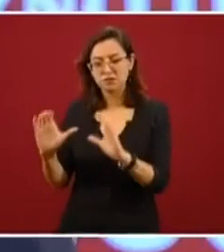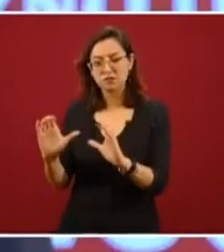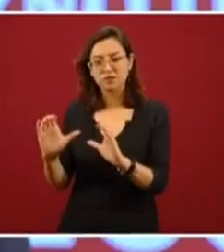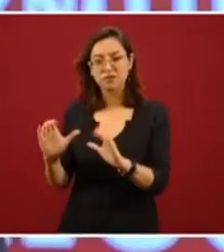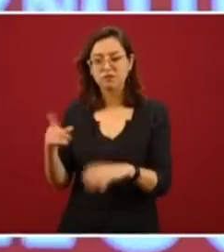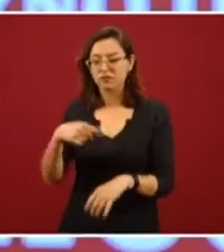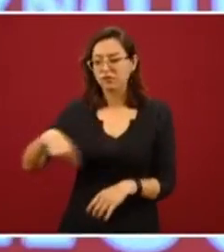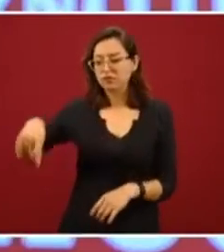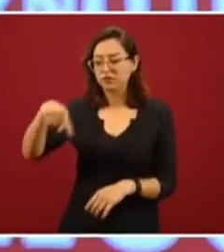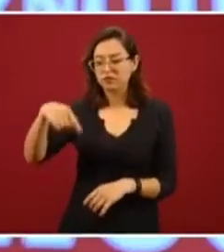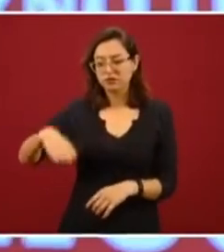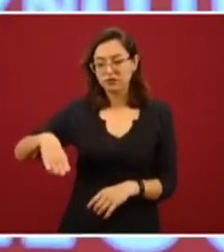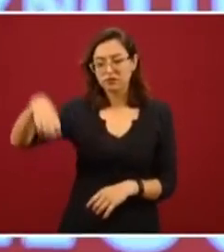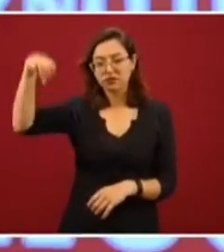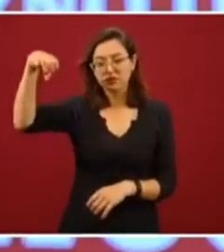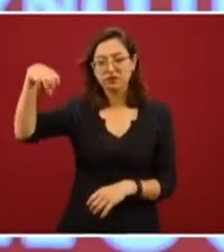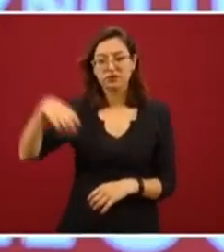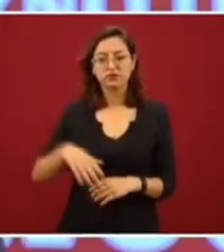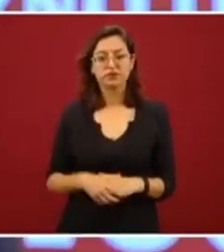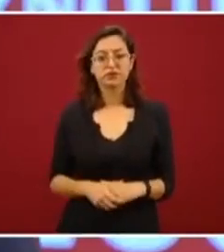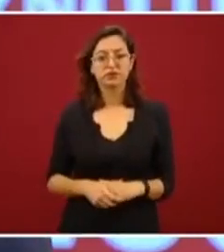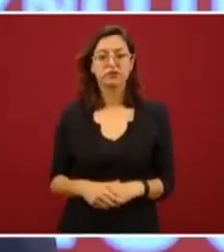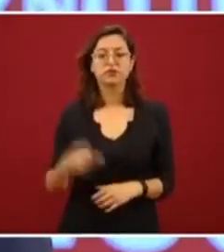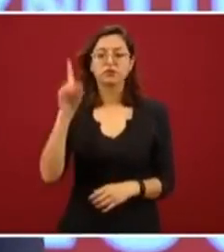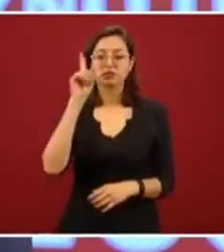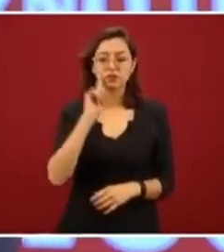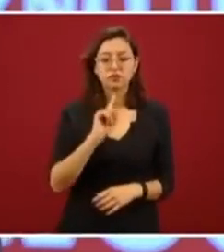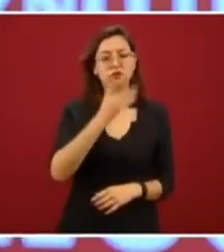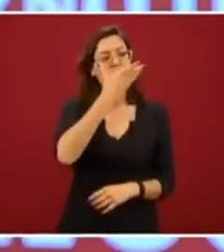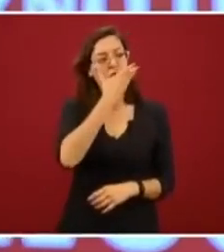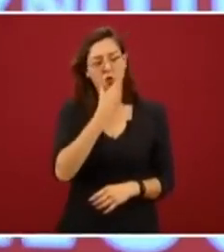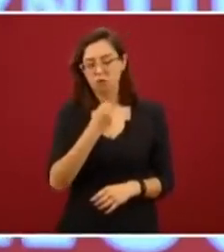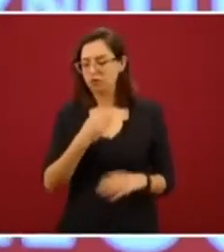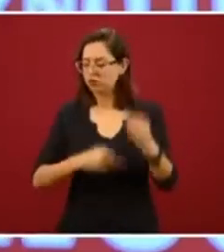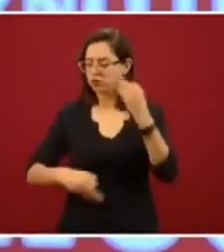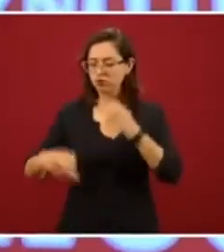a los adultos mayores, mujeres y hombres